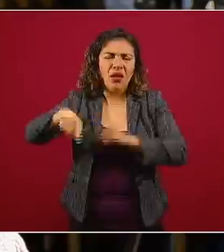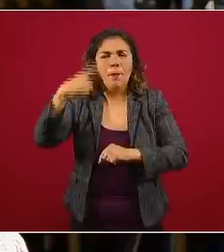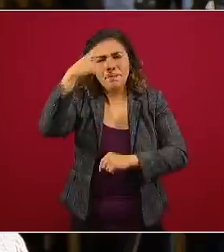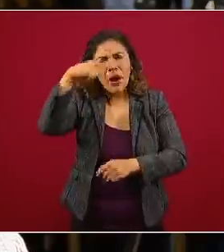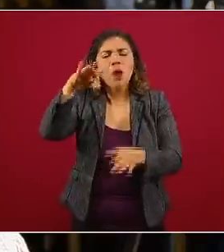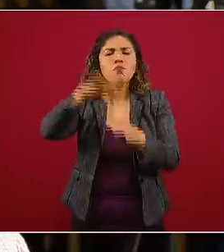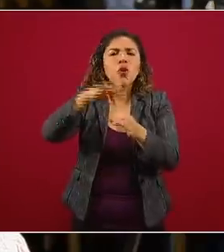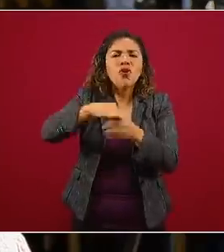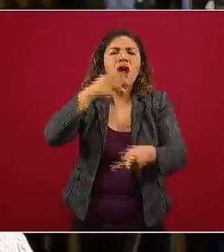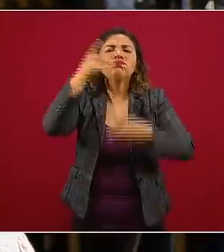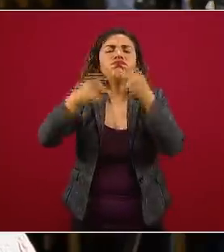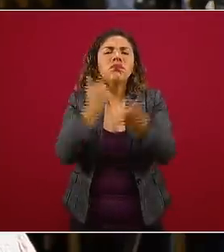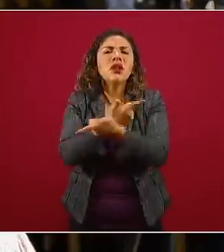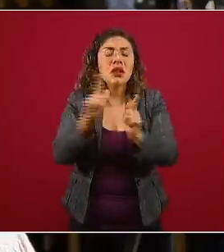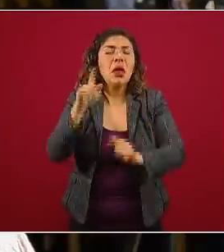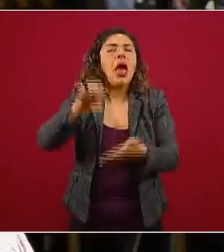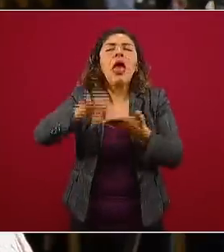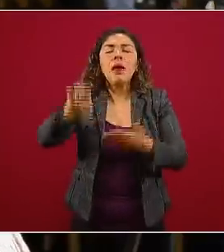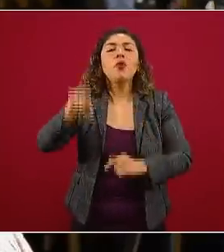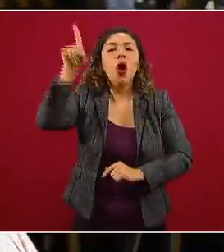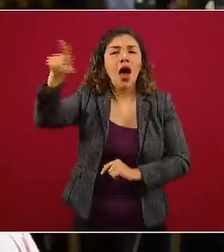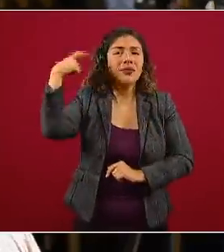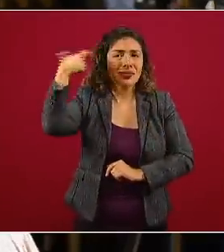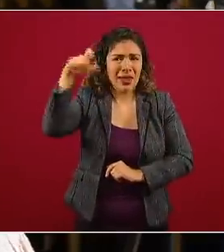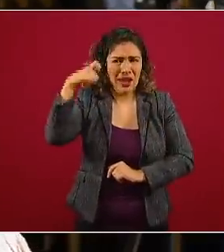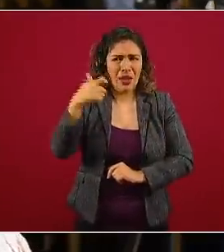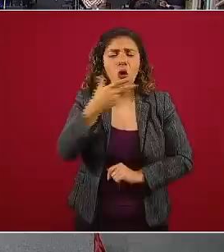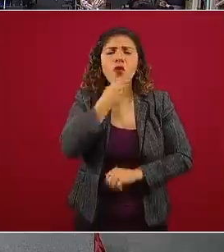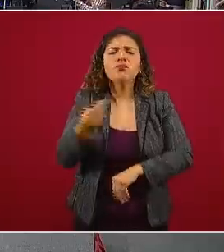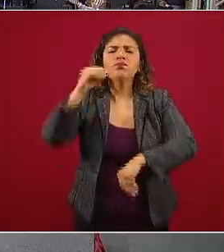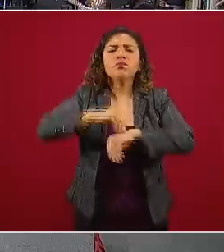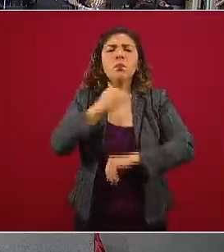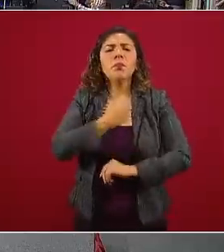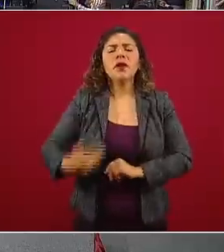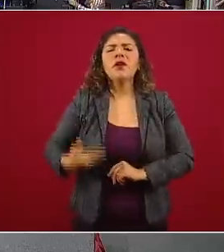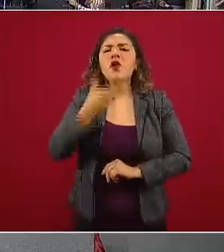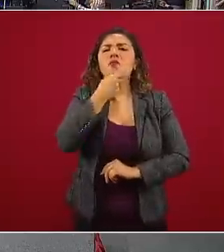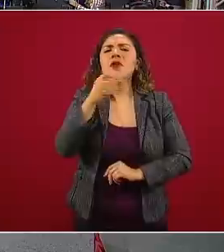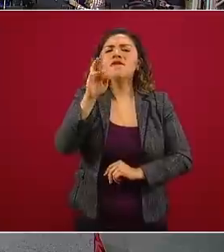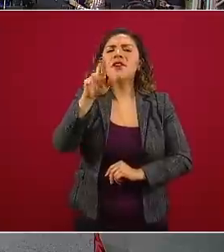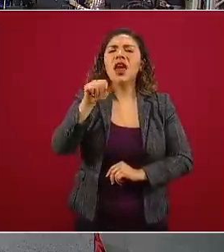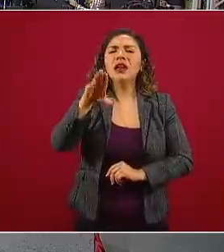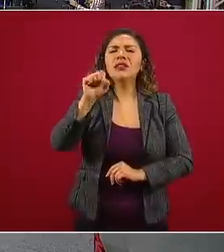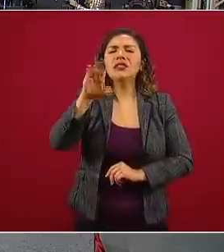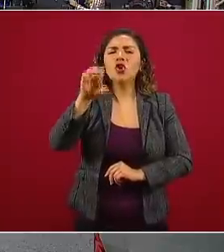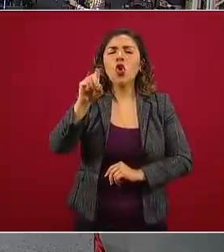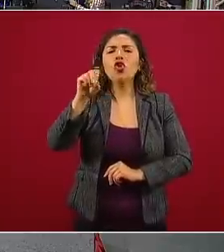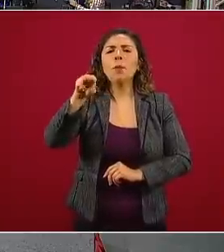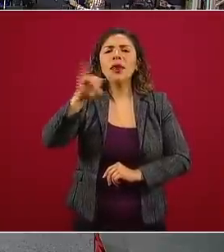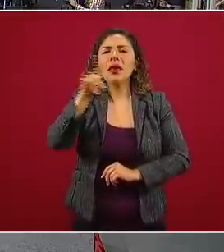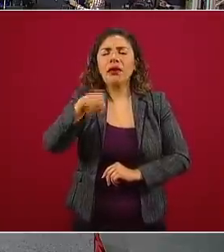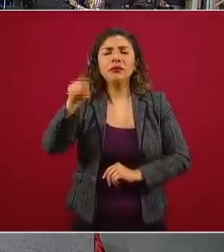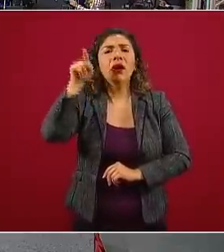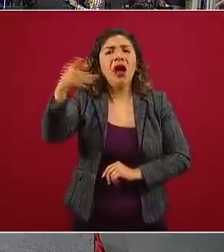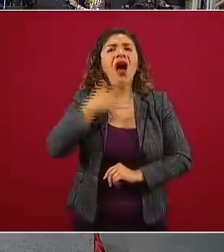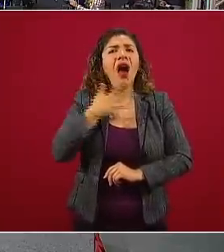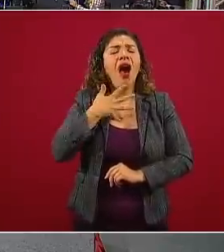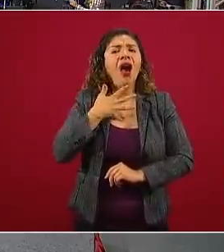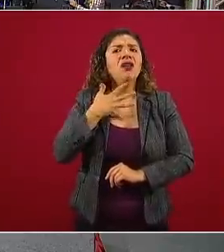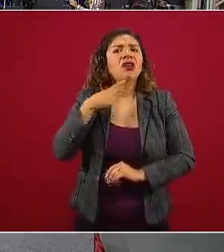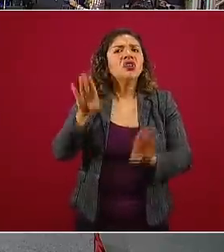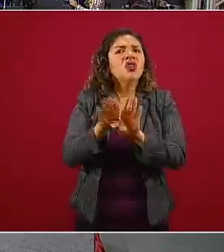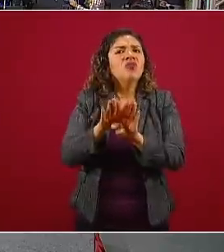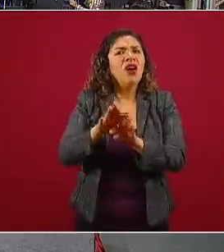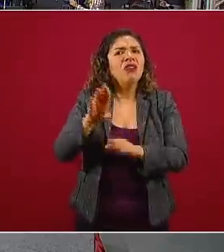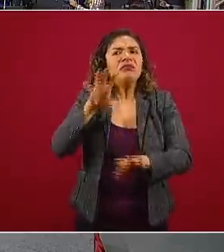estatal que preside el el señor francisco domínguez servién existe persecución política a legisladores y